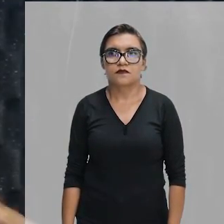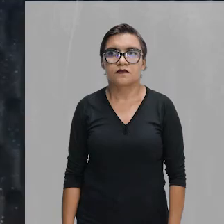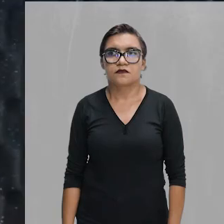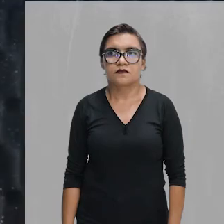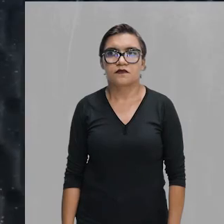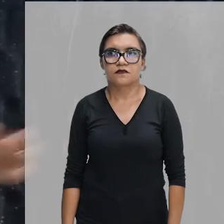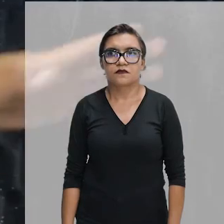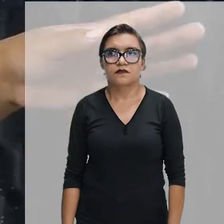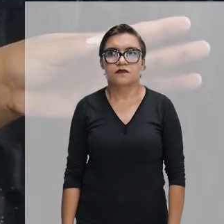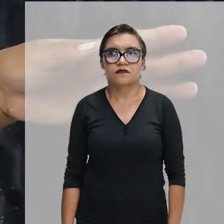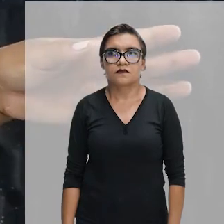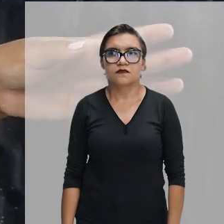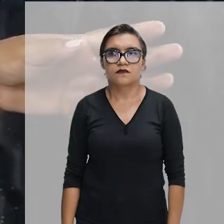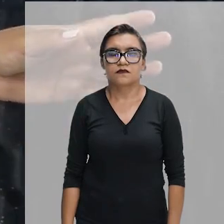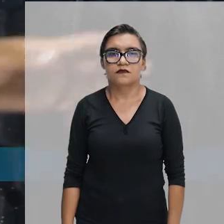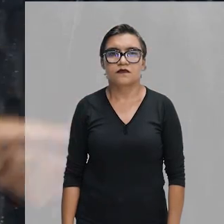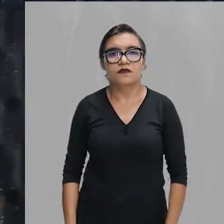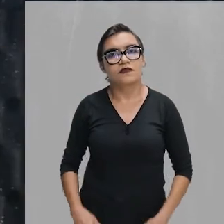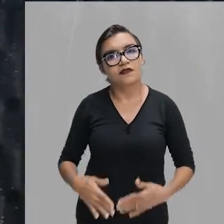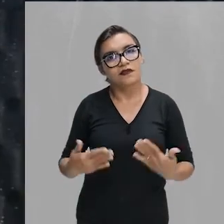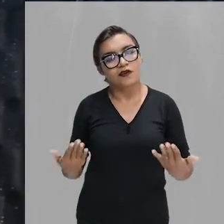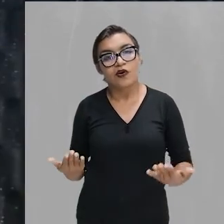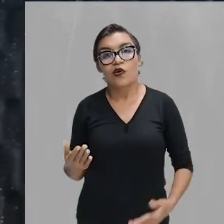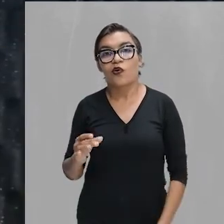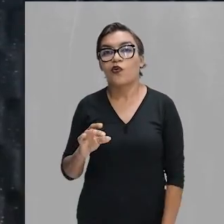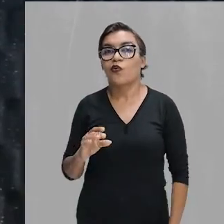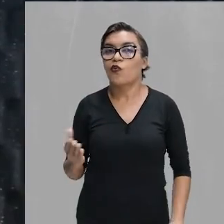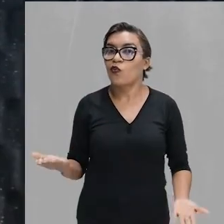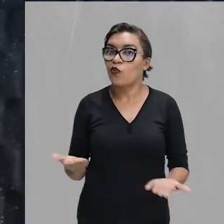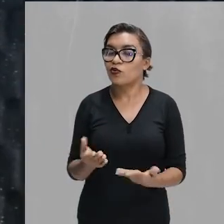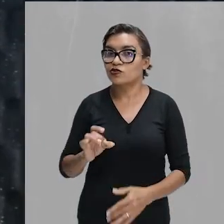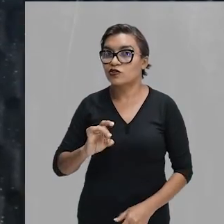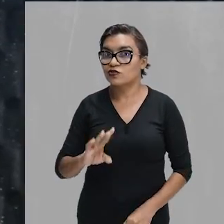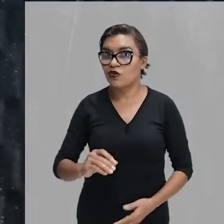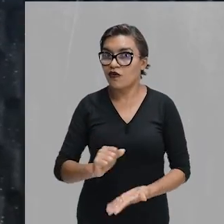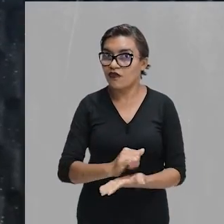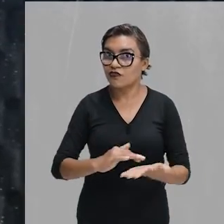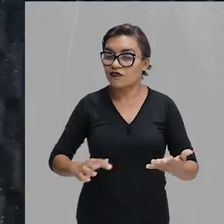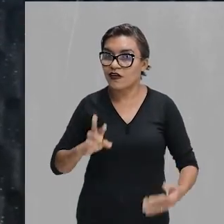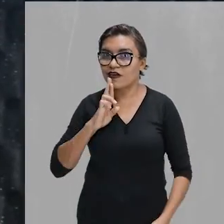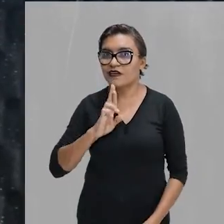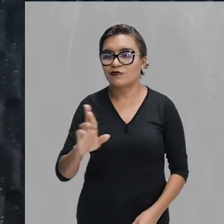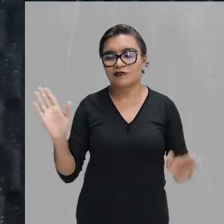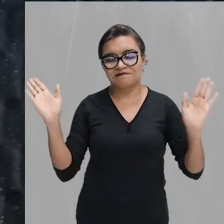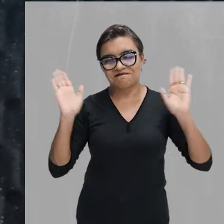Por hoje é só. Façam atividade. Hasta luego.